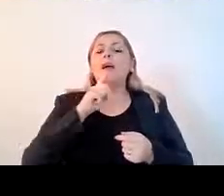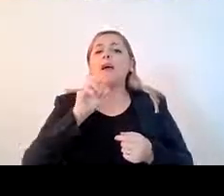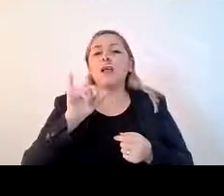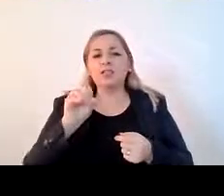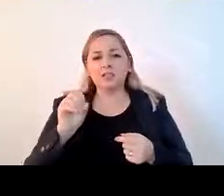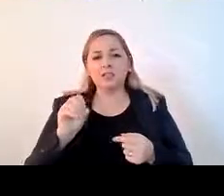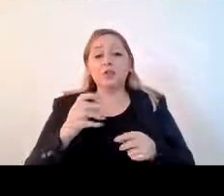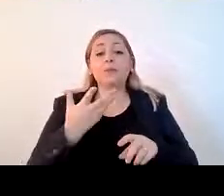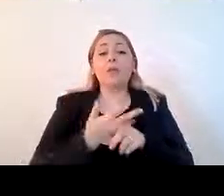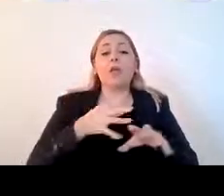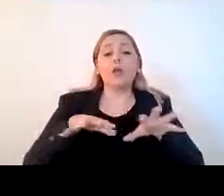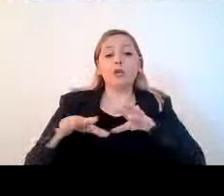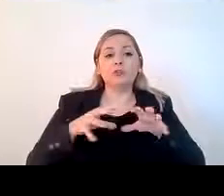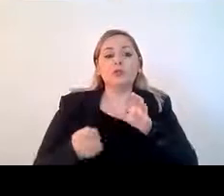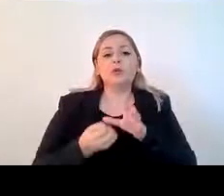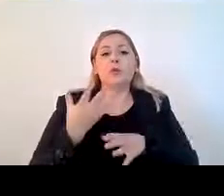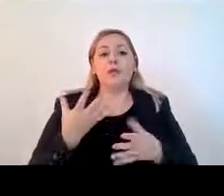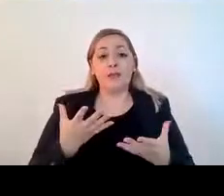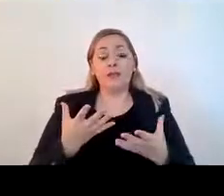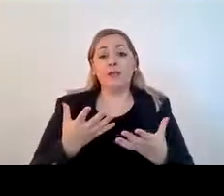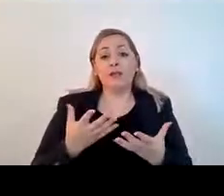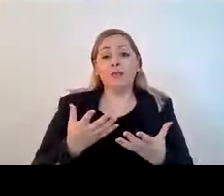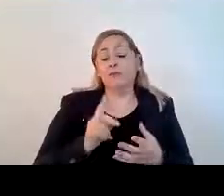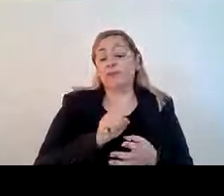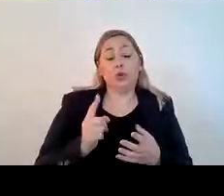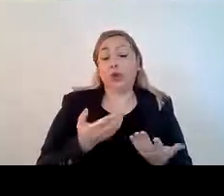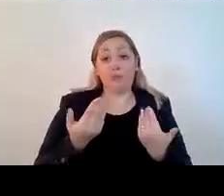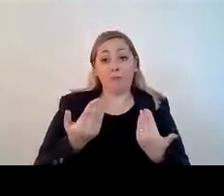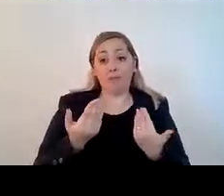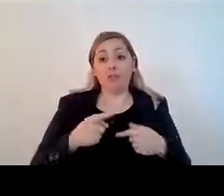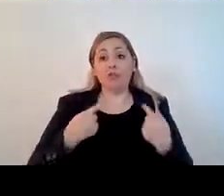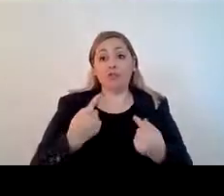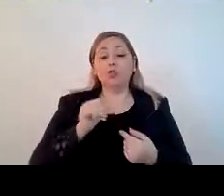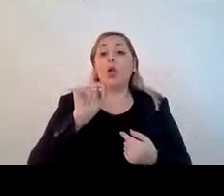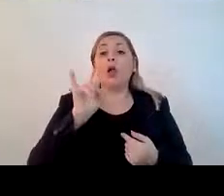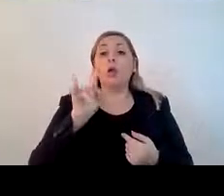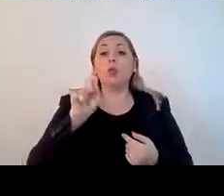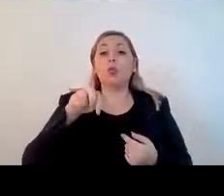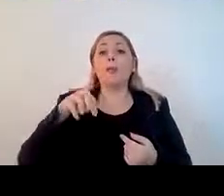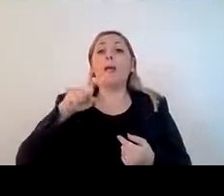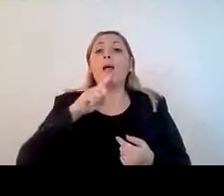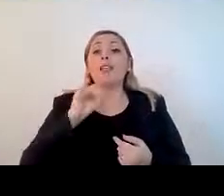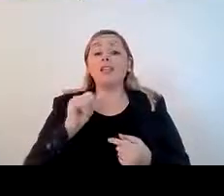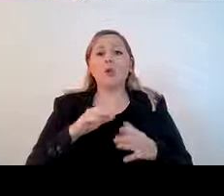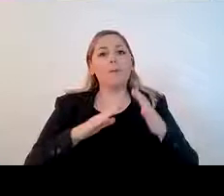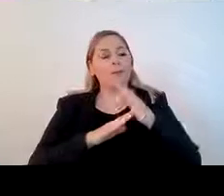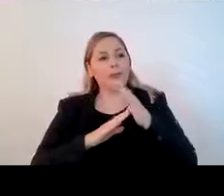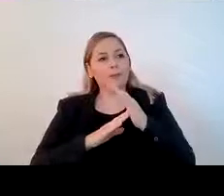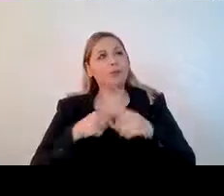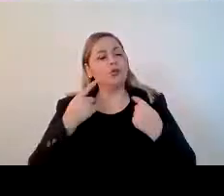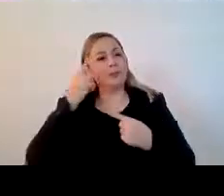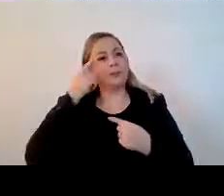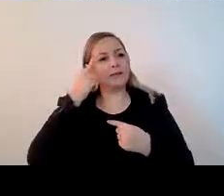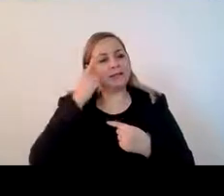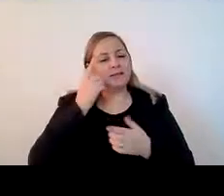cosas nuevas, inesperadas, dejamos este modo automático pensamos y actuamos,